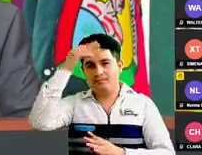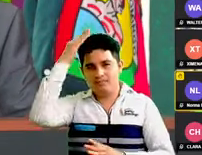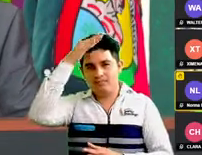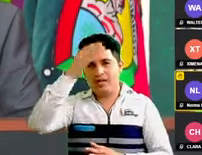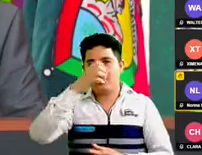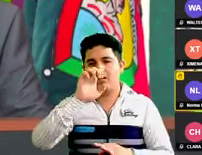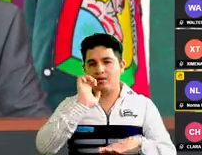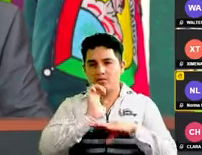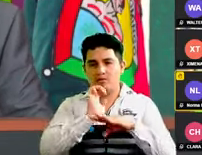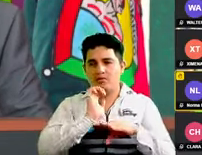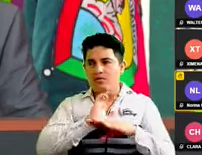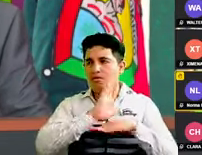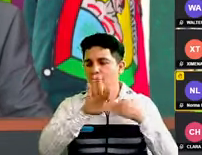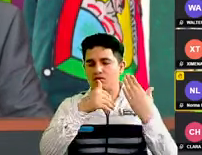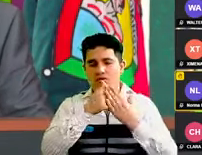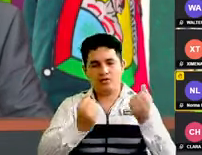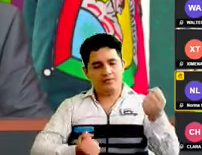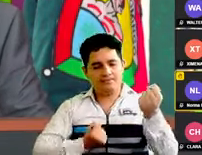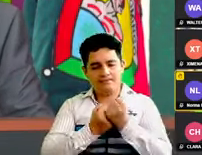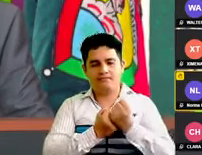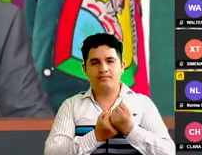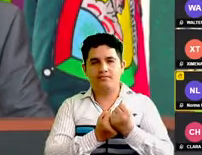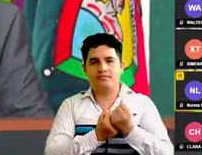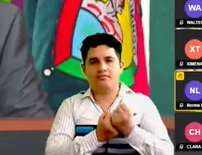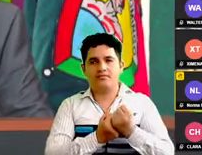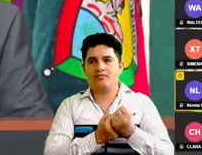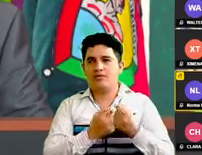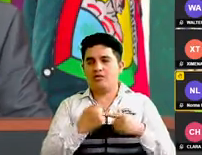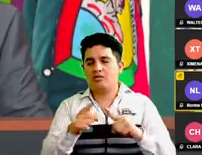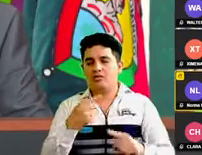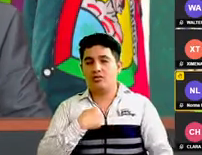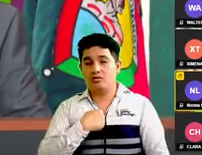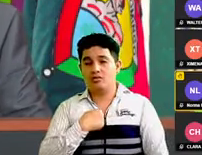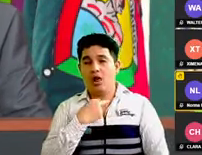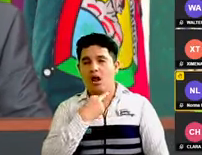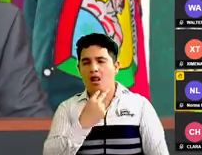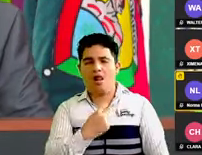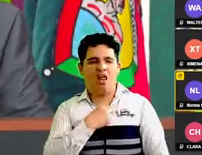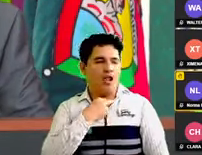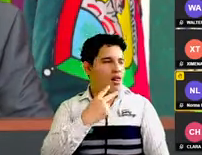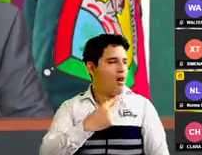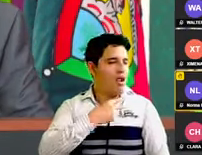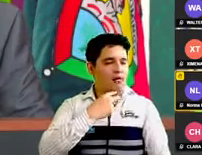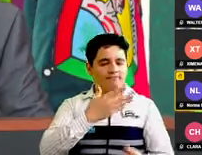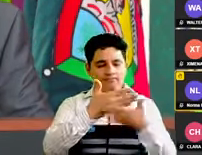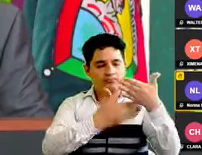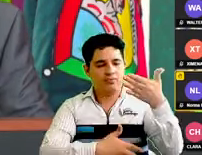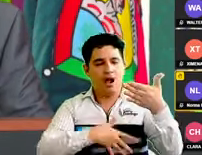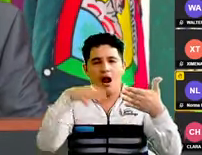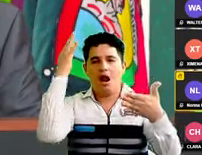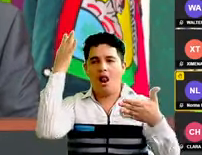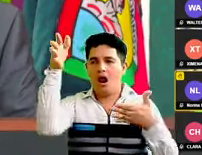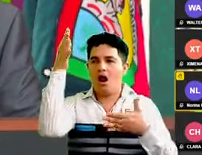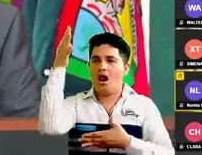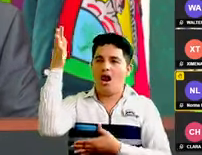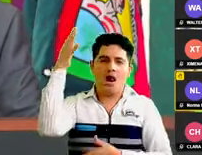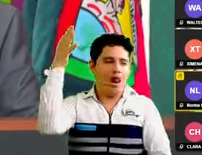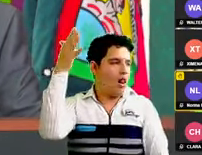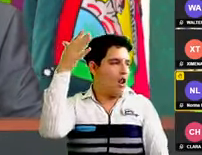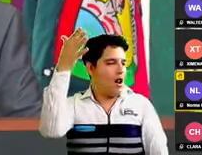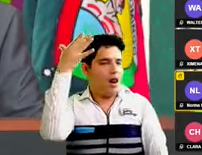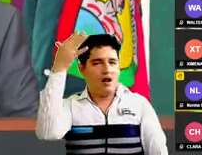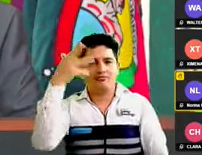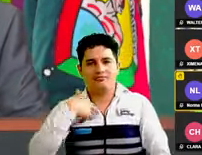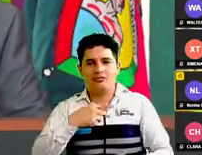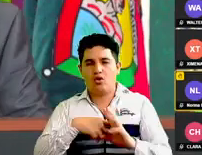entero, en todo lo que podamos hacer. Yo no soy de los que hablo doble discurso, directo en el compromiso por el